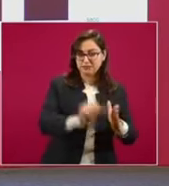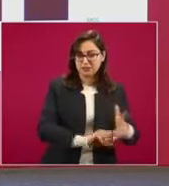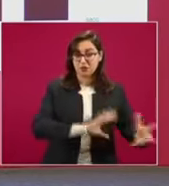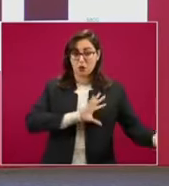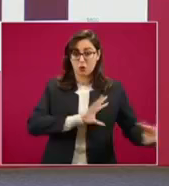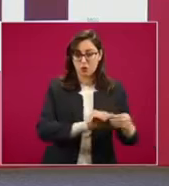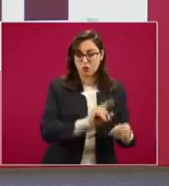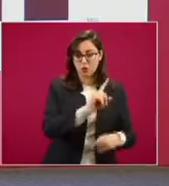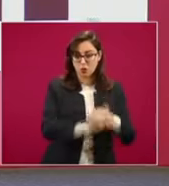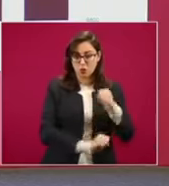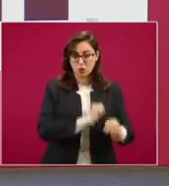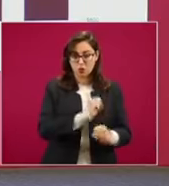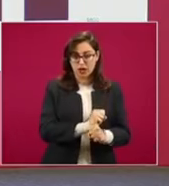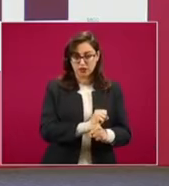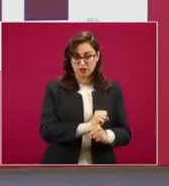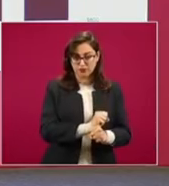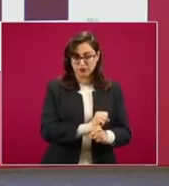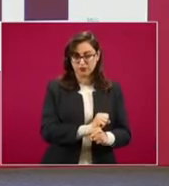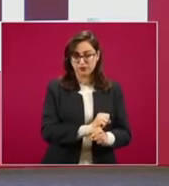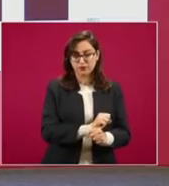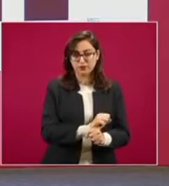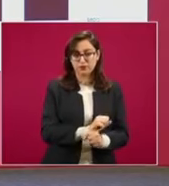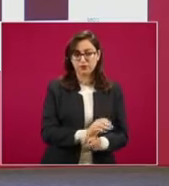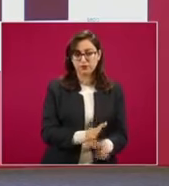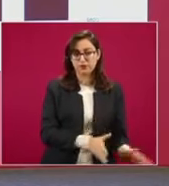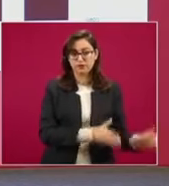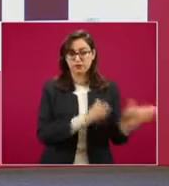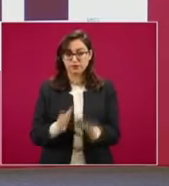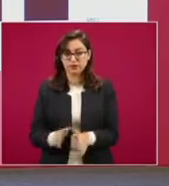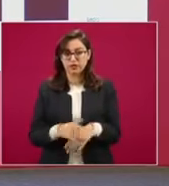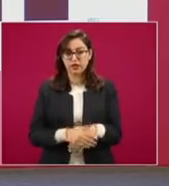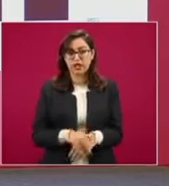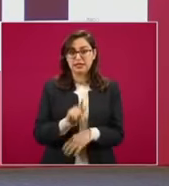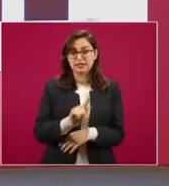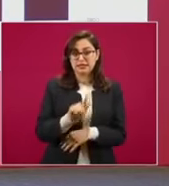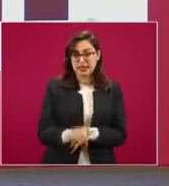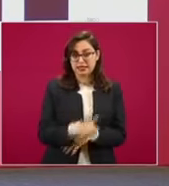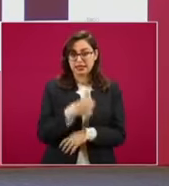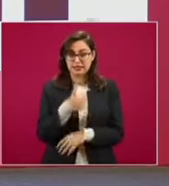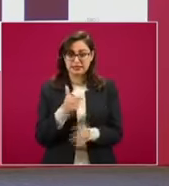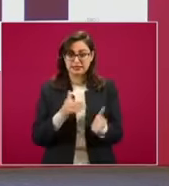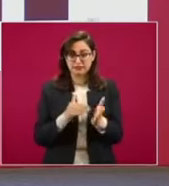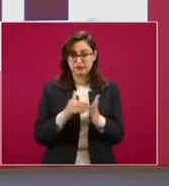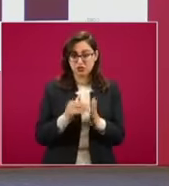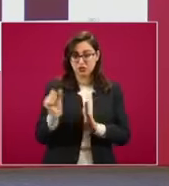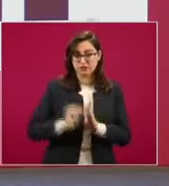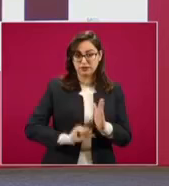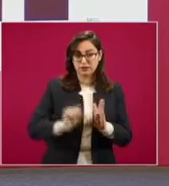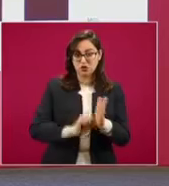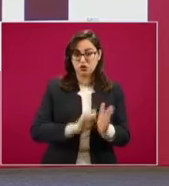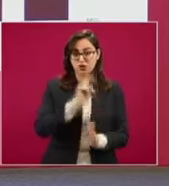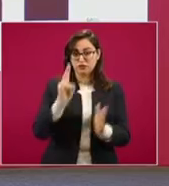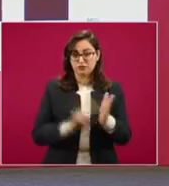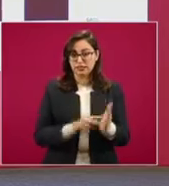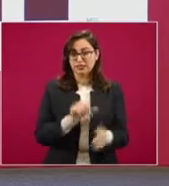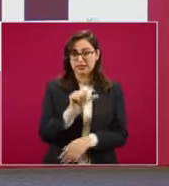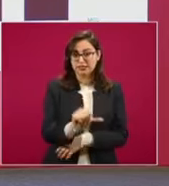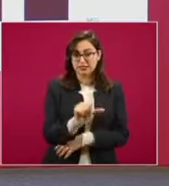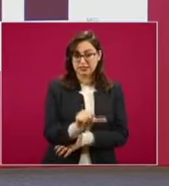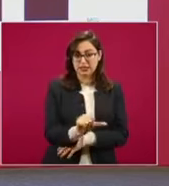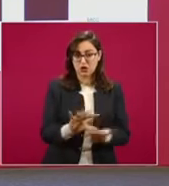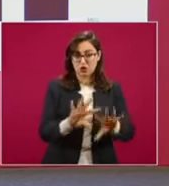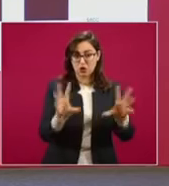mes en el 15 76 millones al mes en el 2016